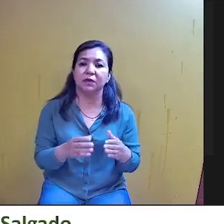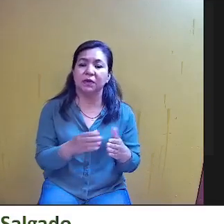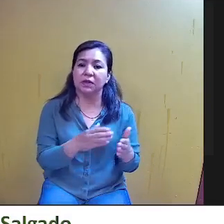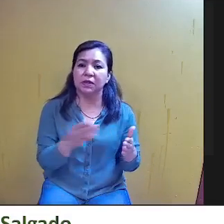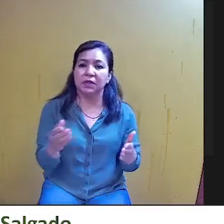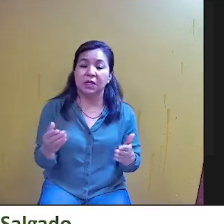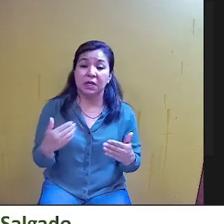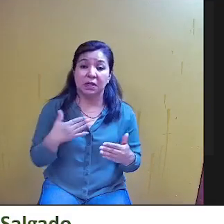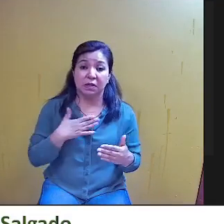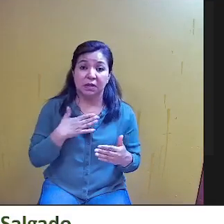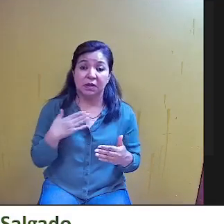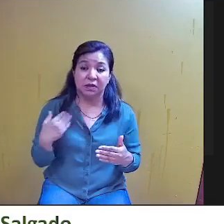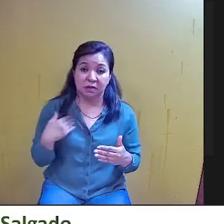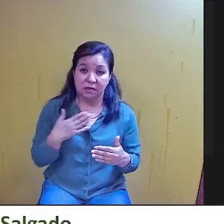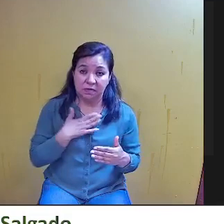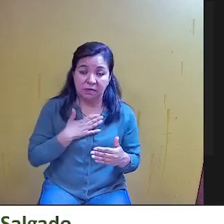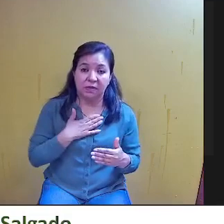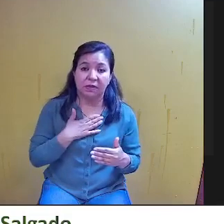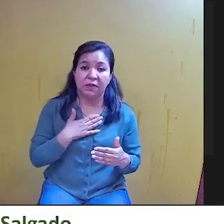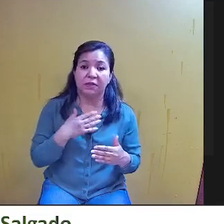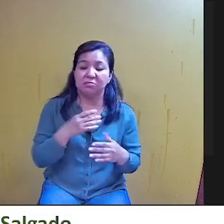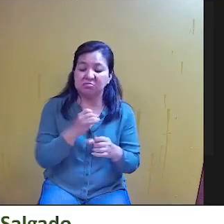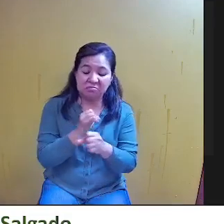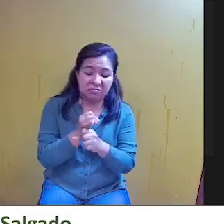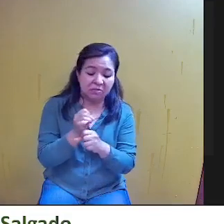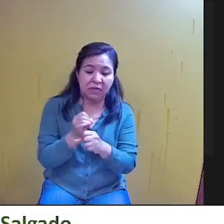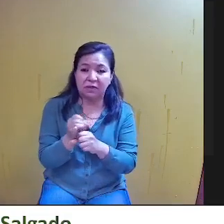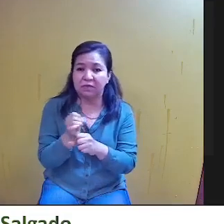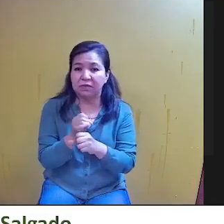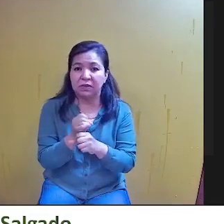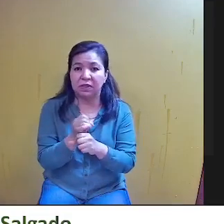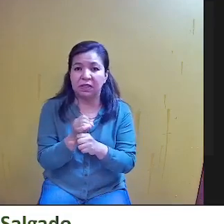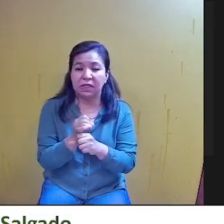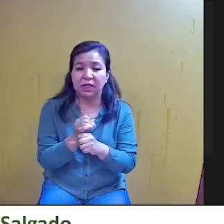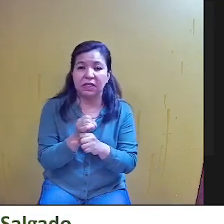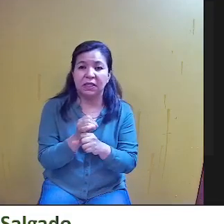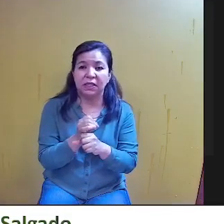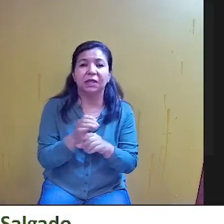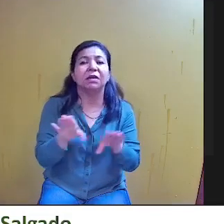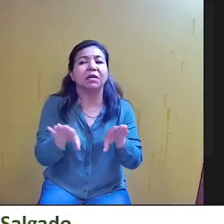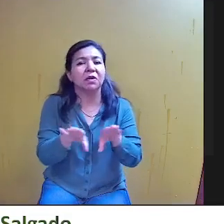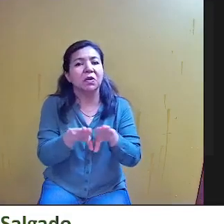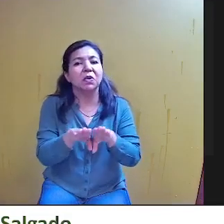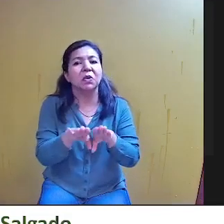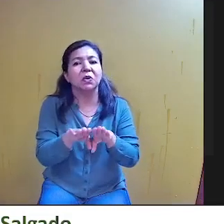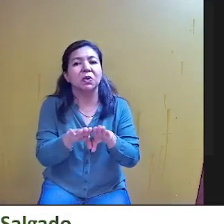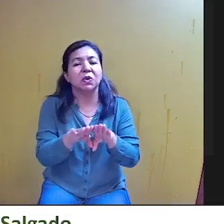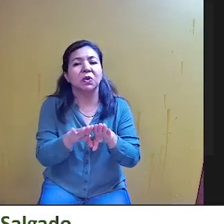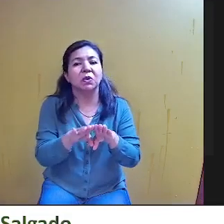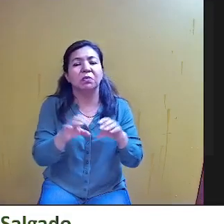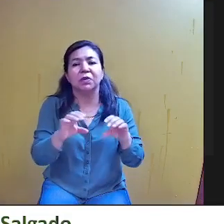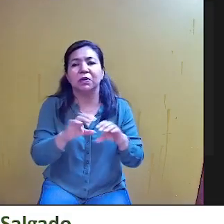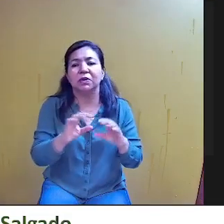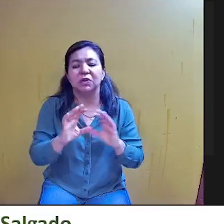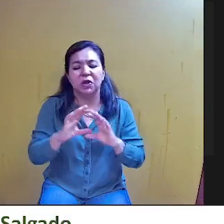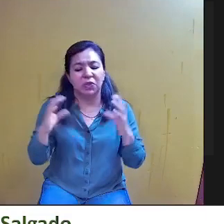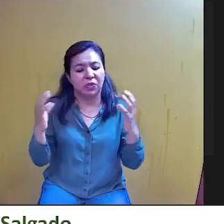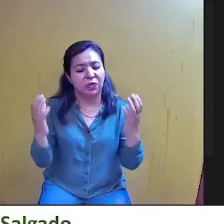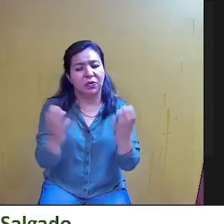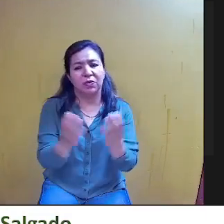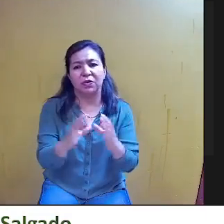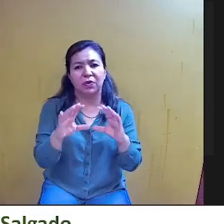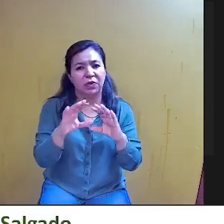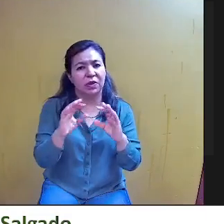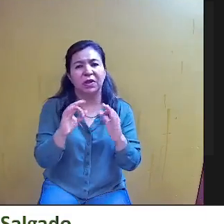probatorio y tras efectuar un análisis contextualizado e integral en